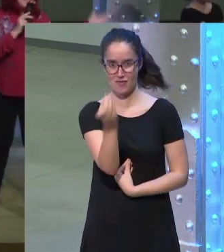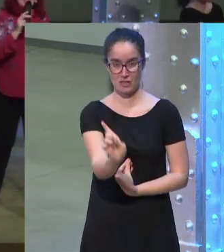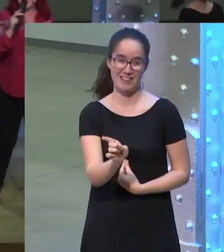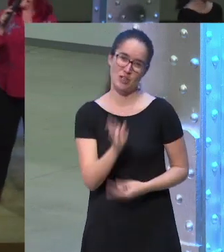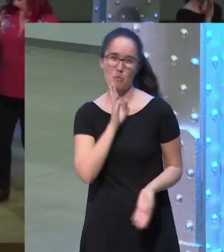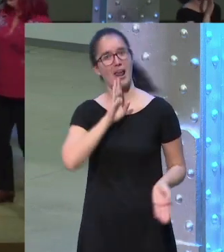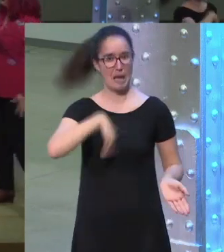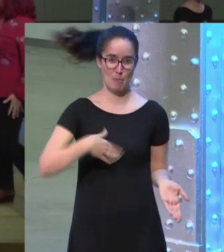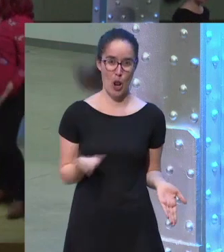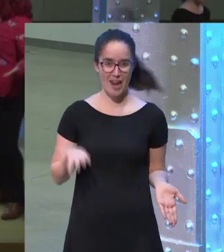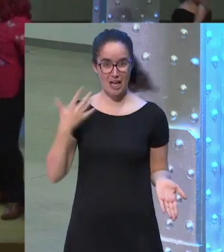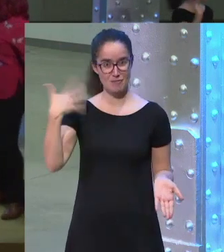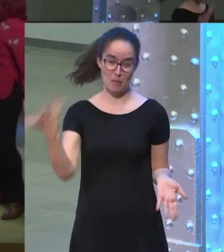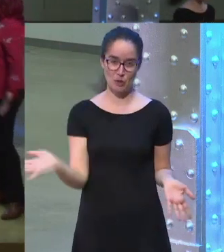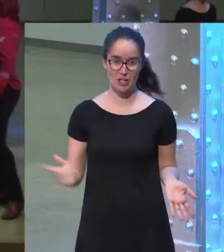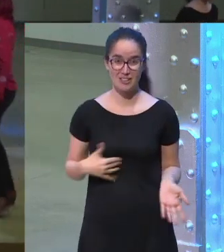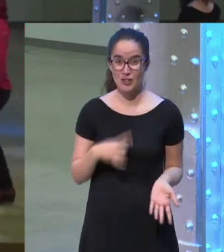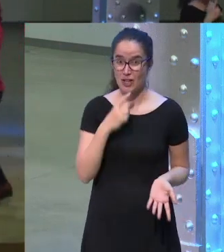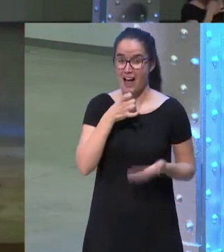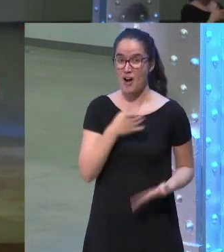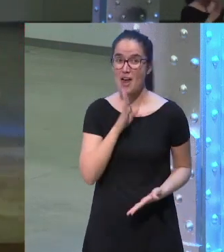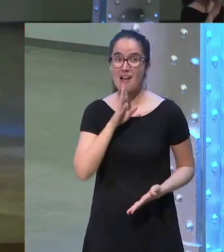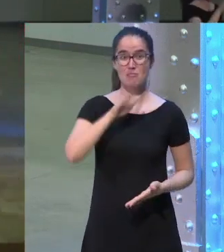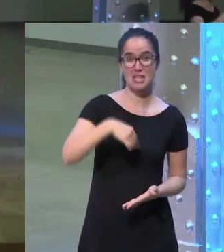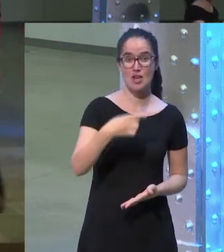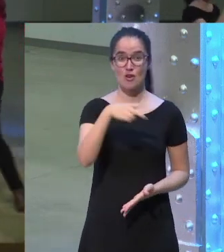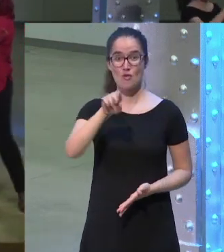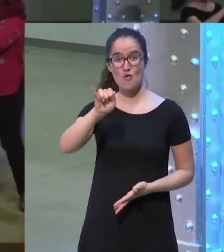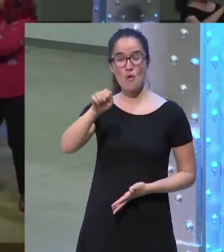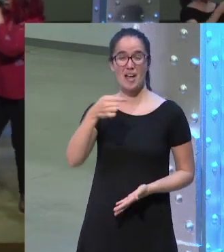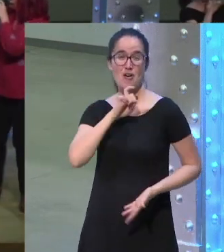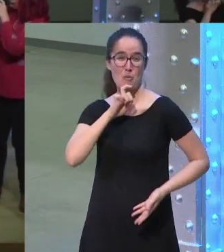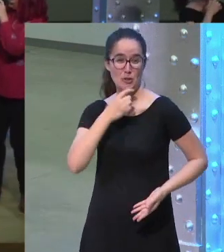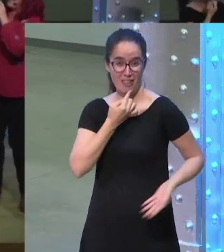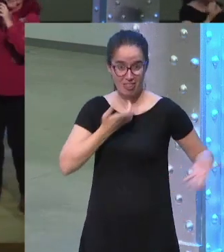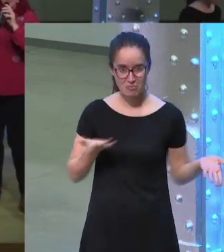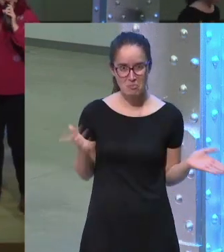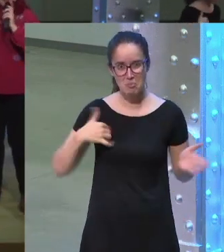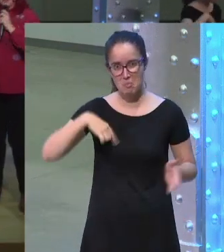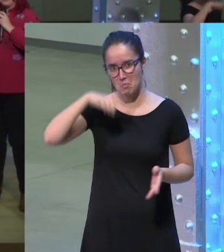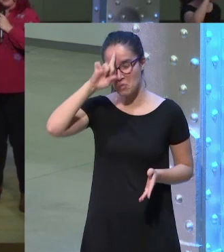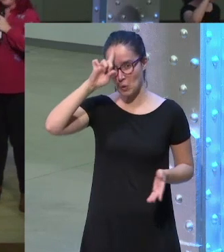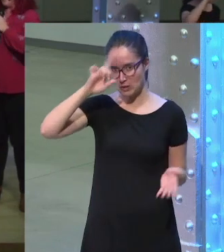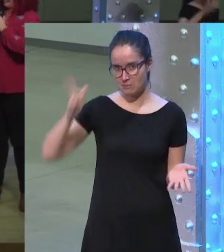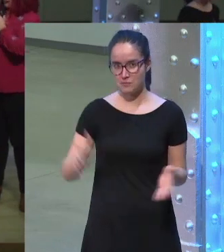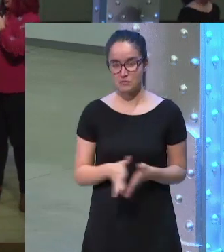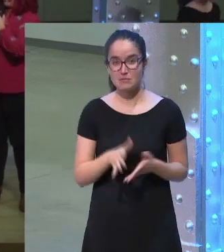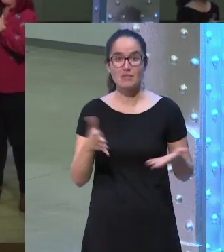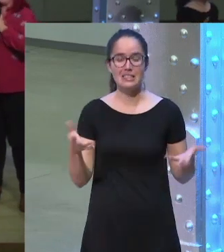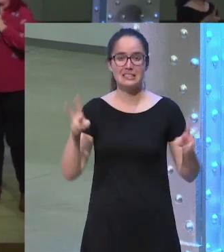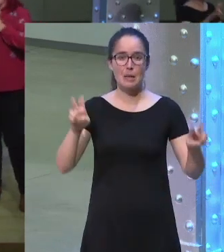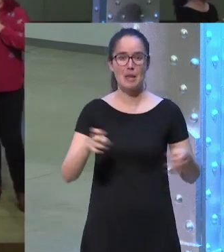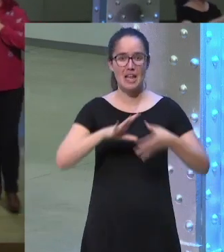las guays del cole. No sé cómo se dice guay ahora. ¿Vale? Bueno, lo que viene a decir esto, la paradoja de la amistad,